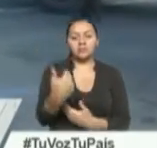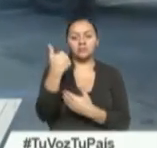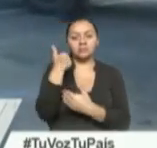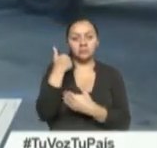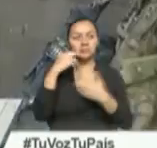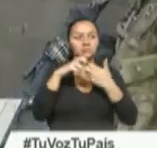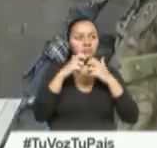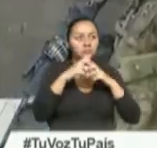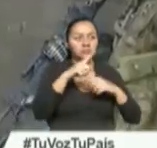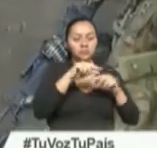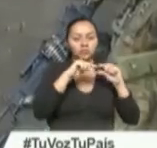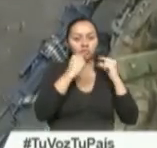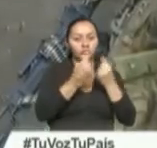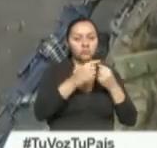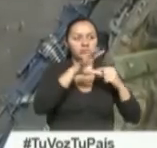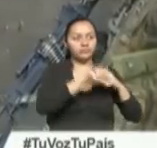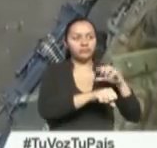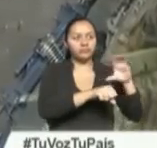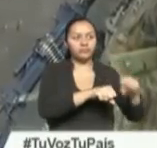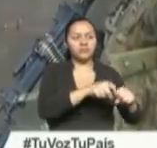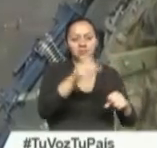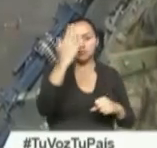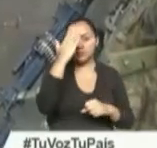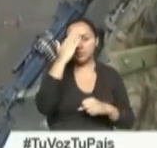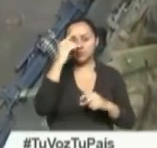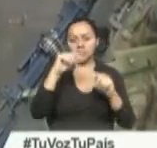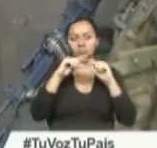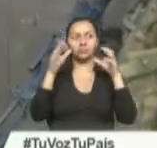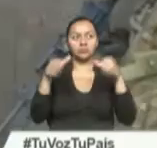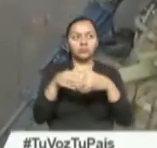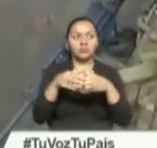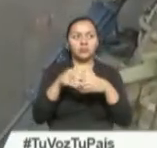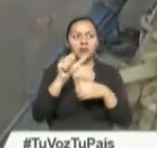ofensiva contra el crimen organizado, conocida como Operación Agamenón.